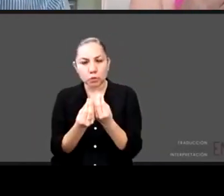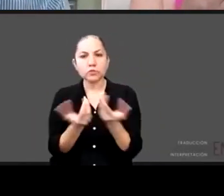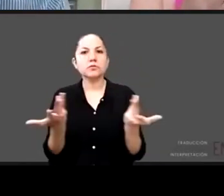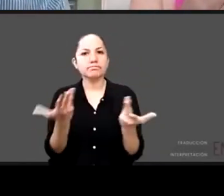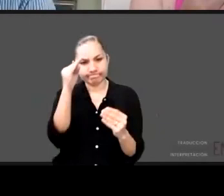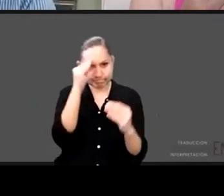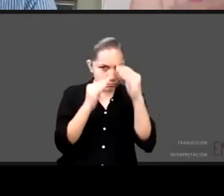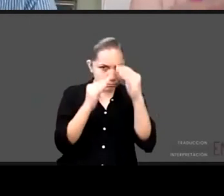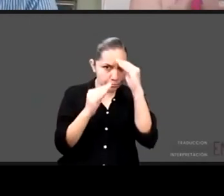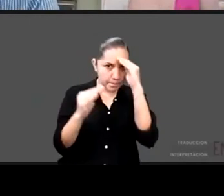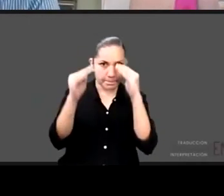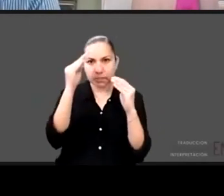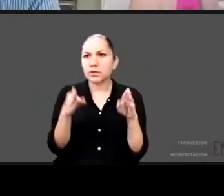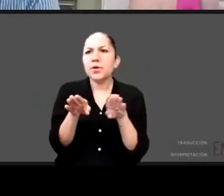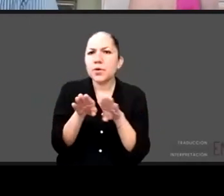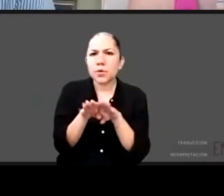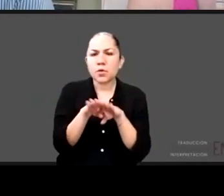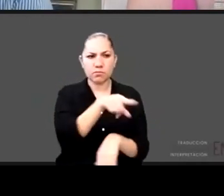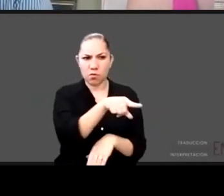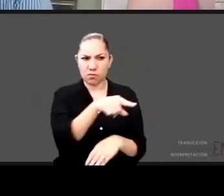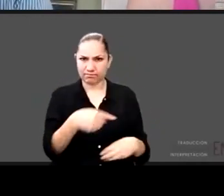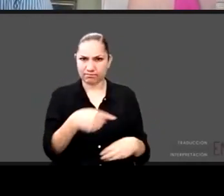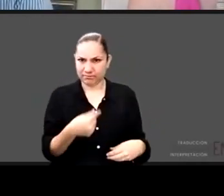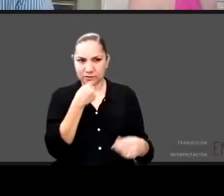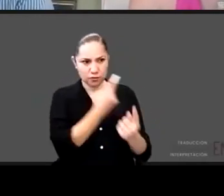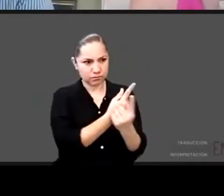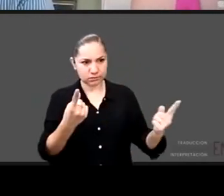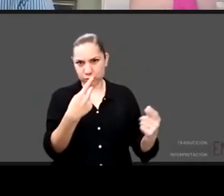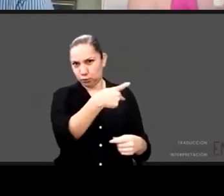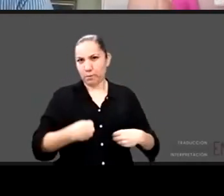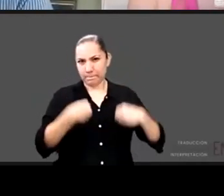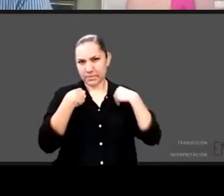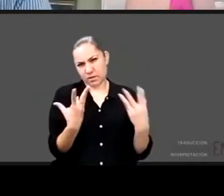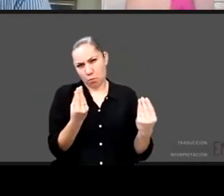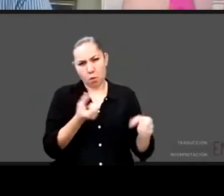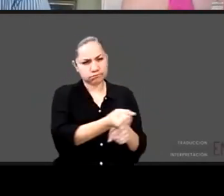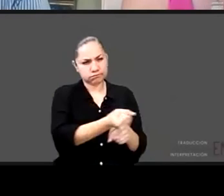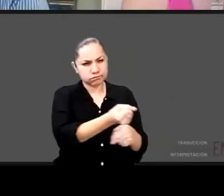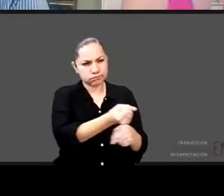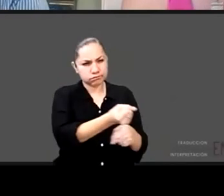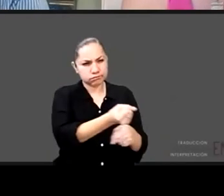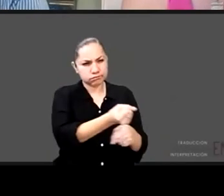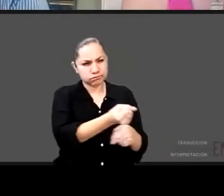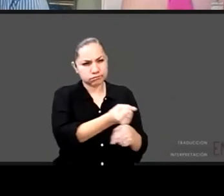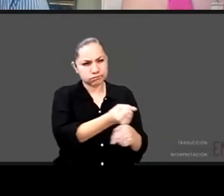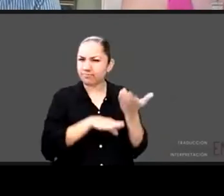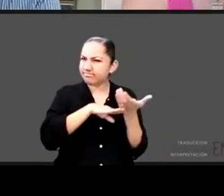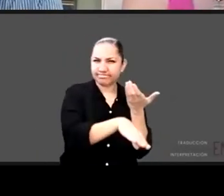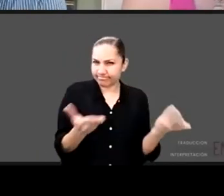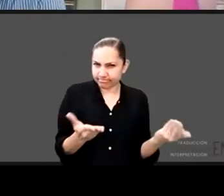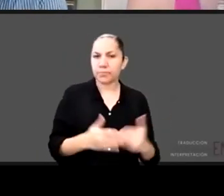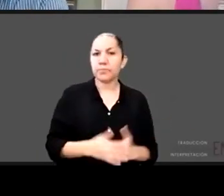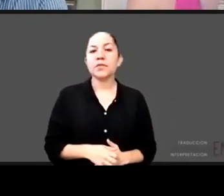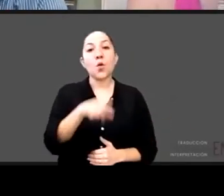para enfrentar este flagelo en la vida de muchos niños y muchas niñas. Queremos, además de darles a ustedes la